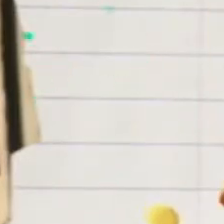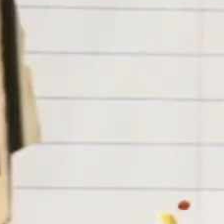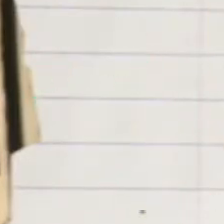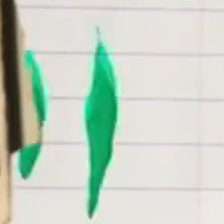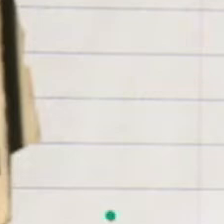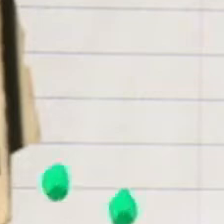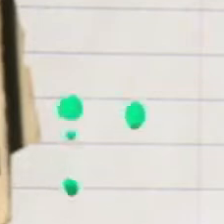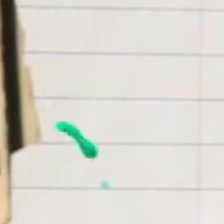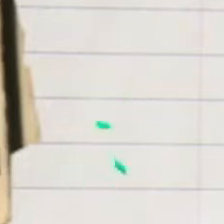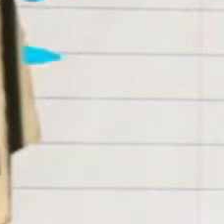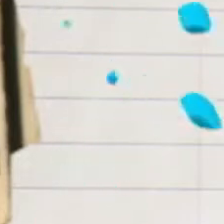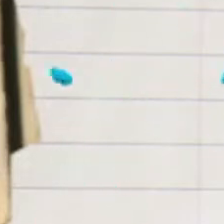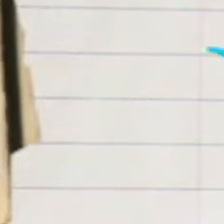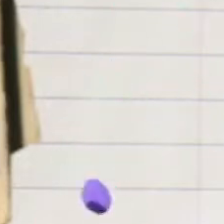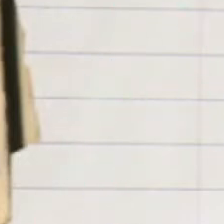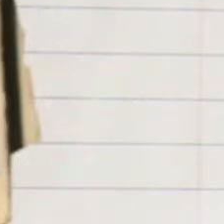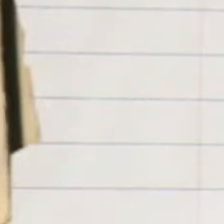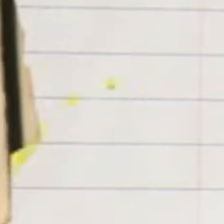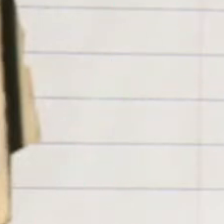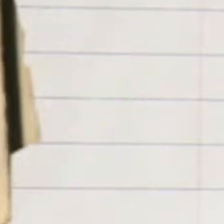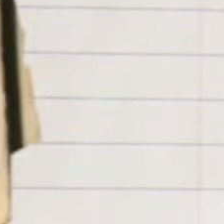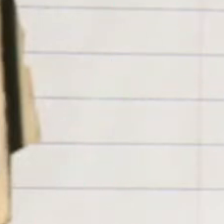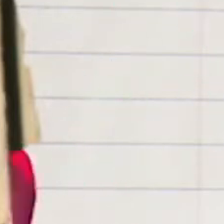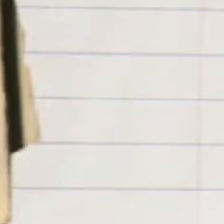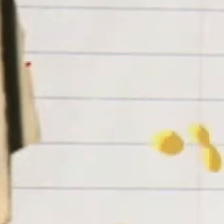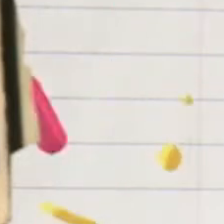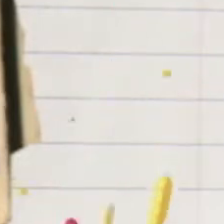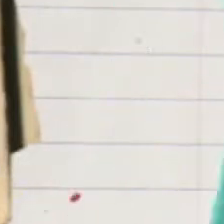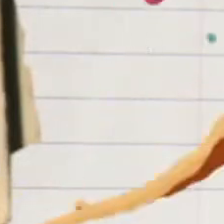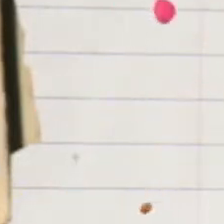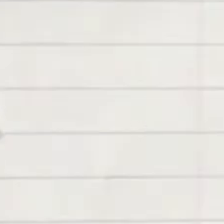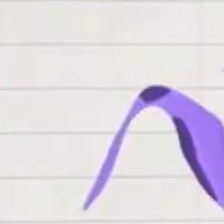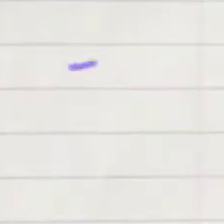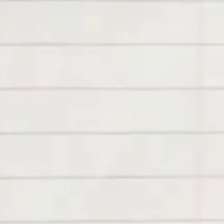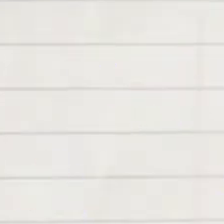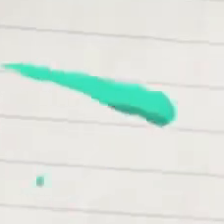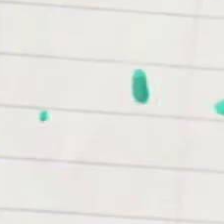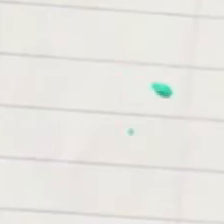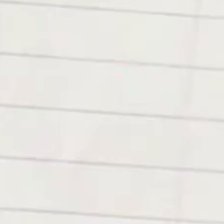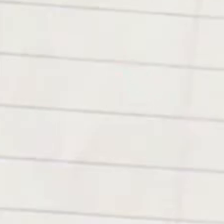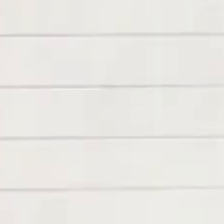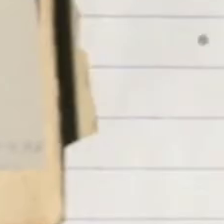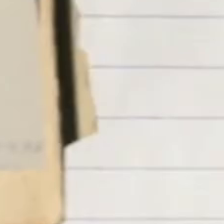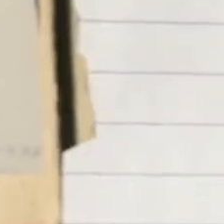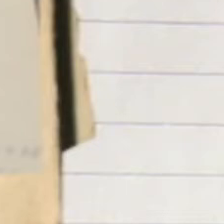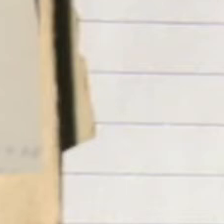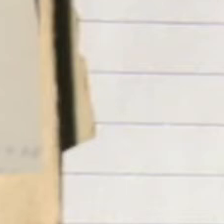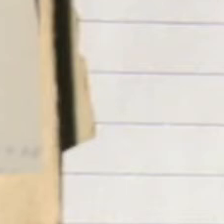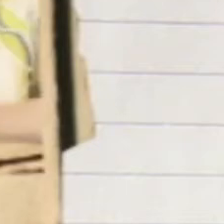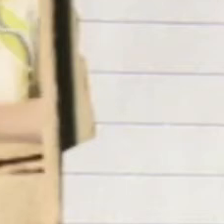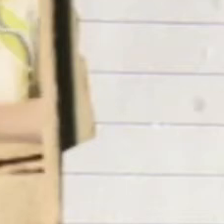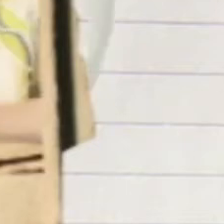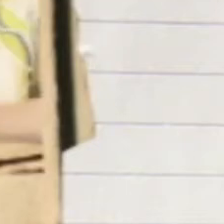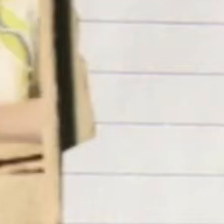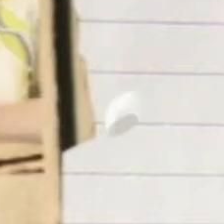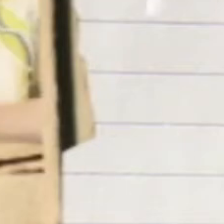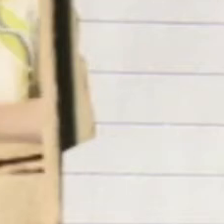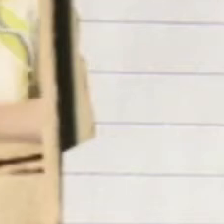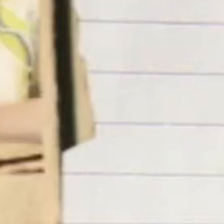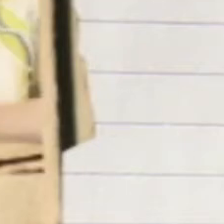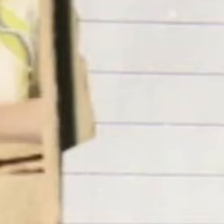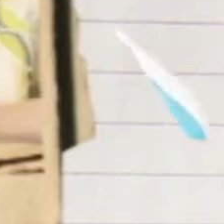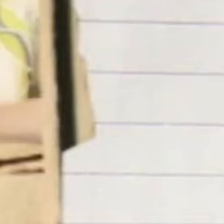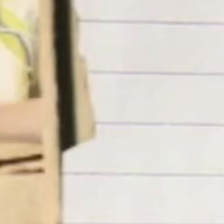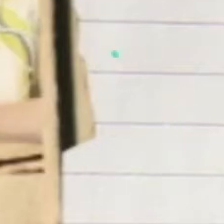Cortés Vargas, el cual nos presenta un viaje por la vida de un militante comunista de juventud, un recorrido hecho con